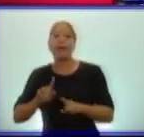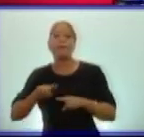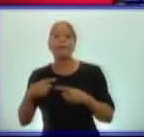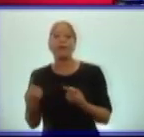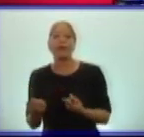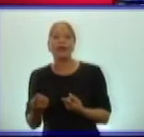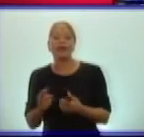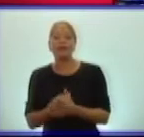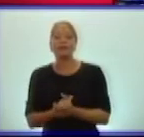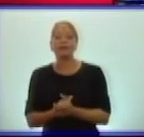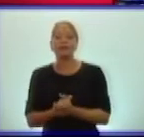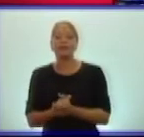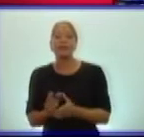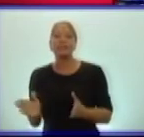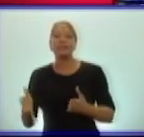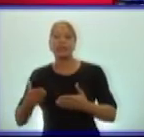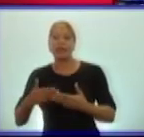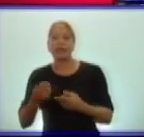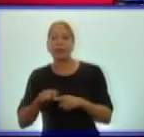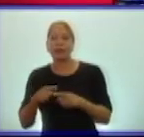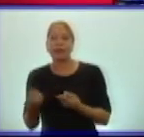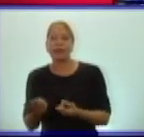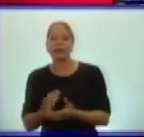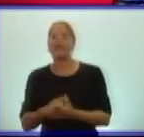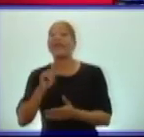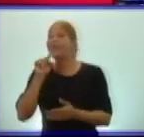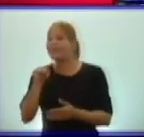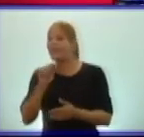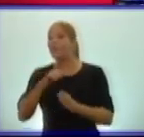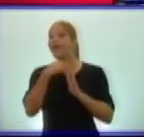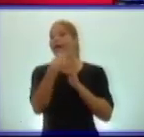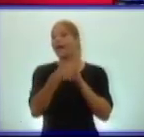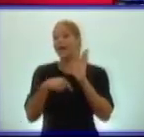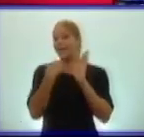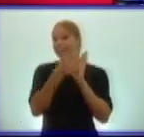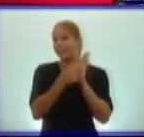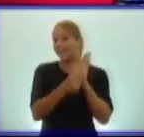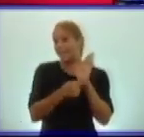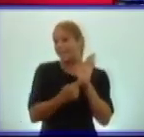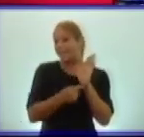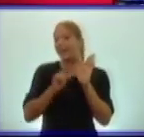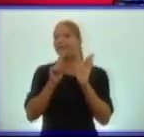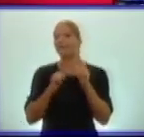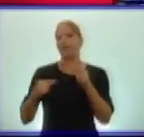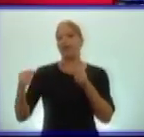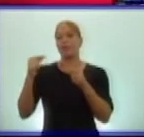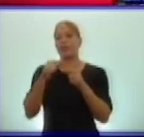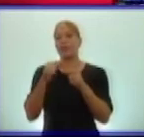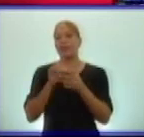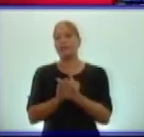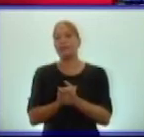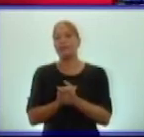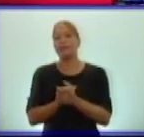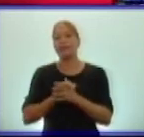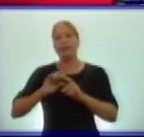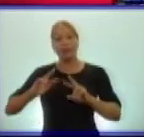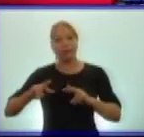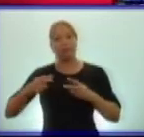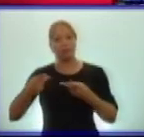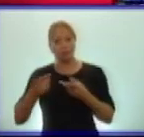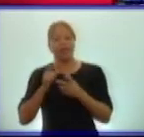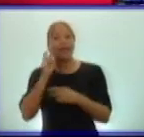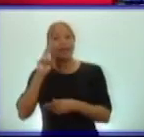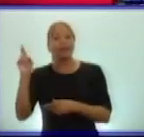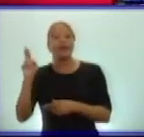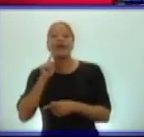y cerrada? Esta es una de las características fundamentales que va a caracterizar, disculpen la redundancia,